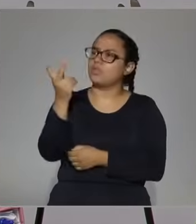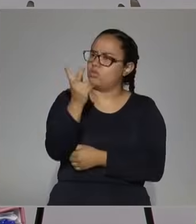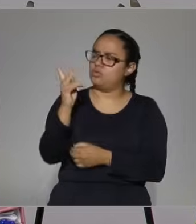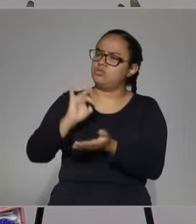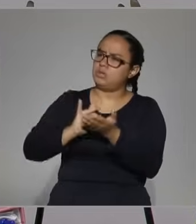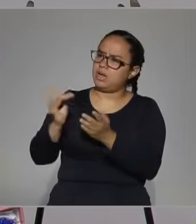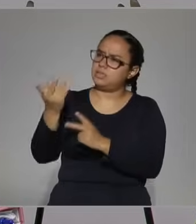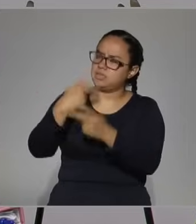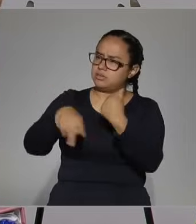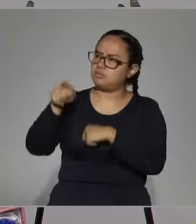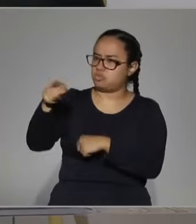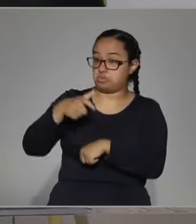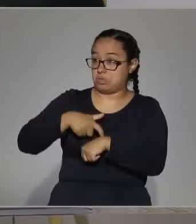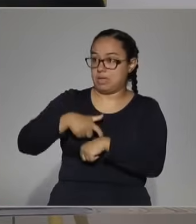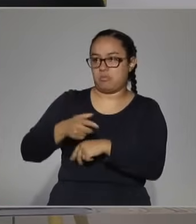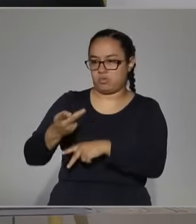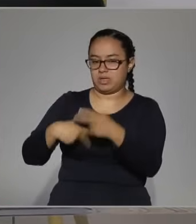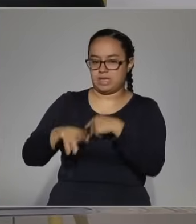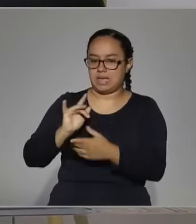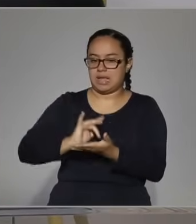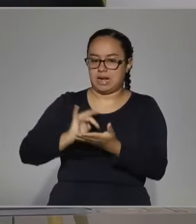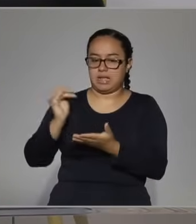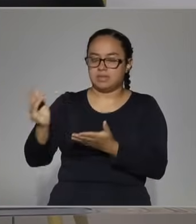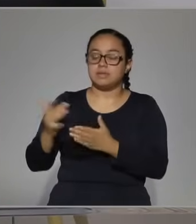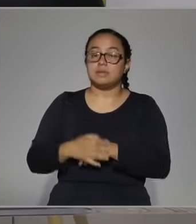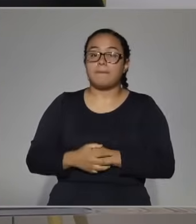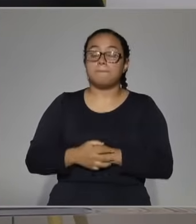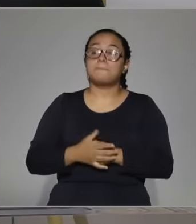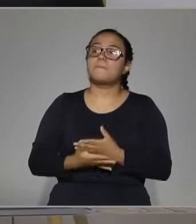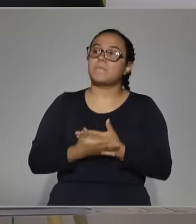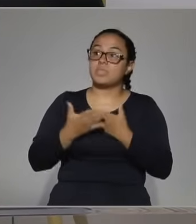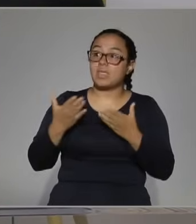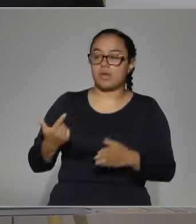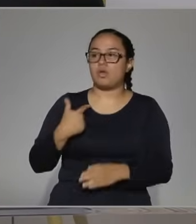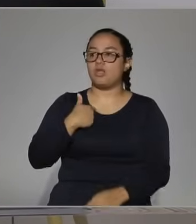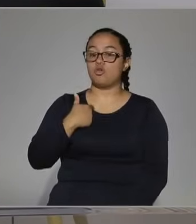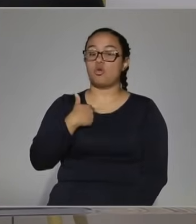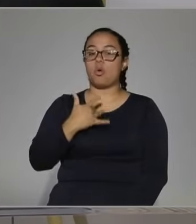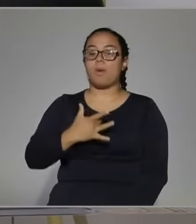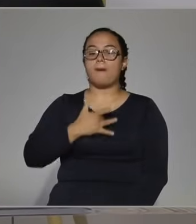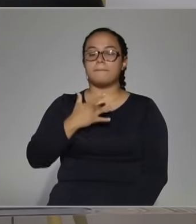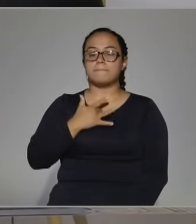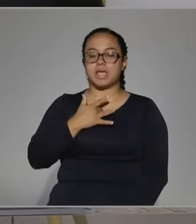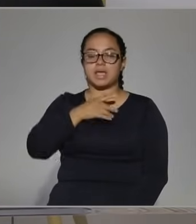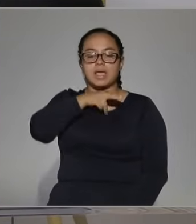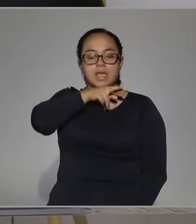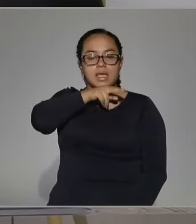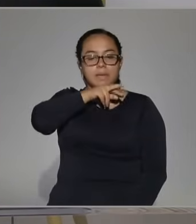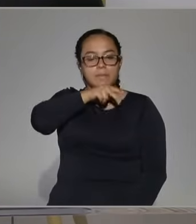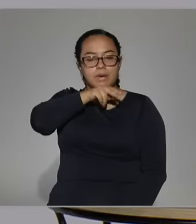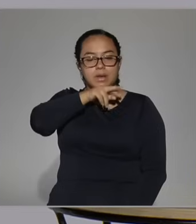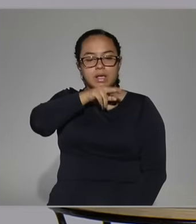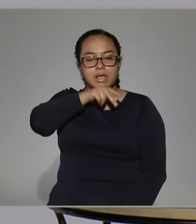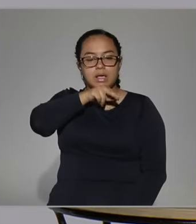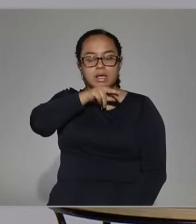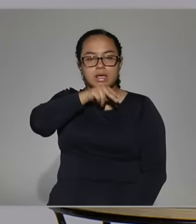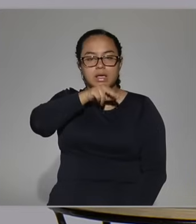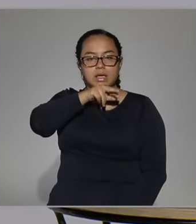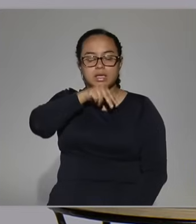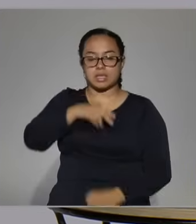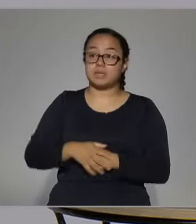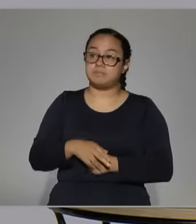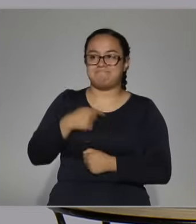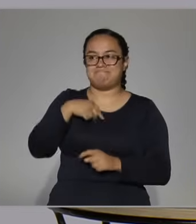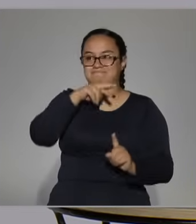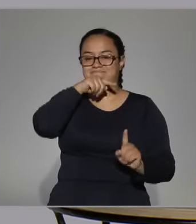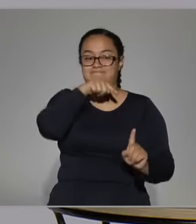venir, gracias por tu tiempo, ya empezamos bien. Ahora sí, me preocupa, esa es la P, lo que me preocupa. Entonces, me preocupa la manera